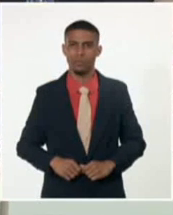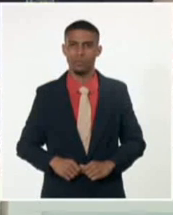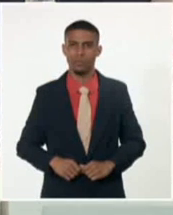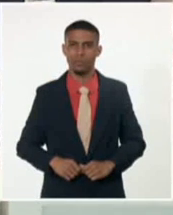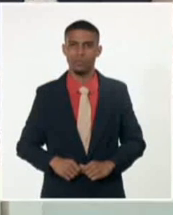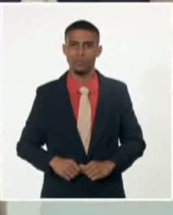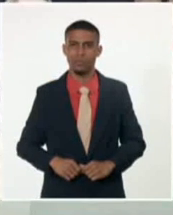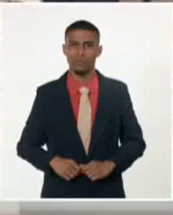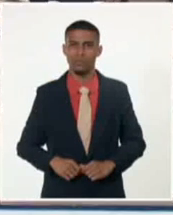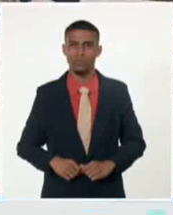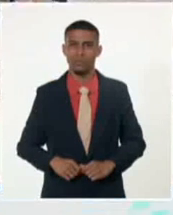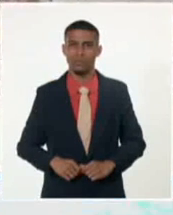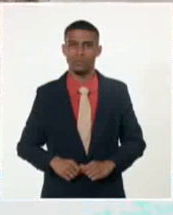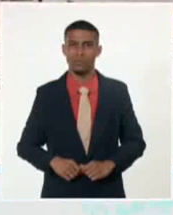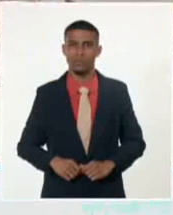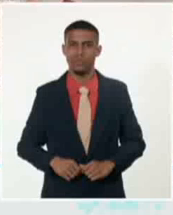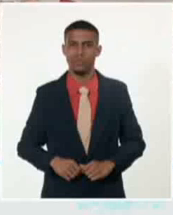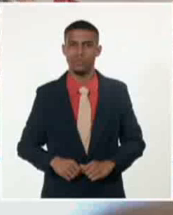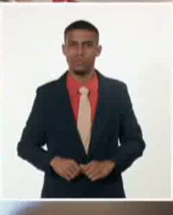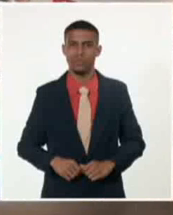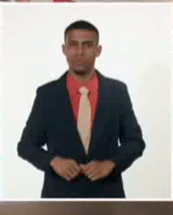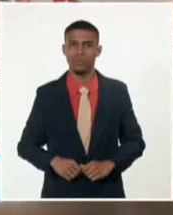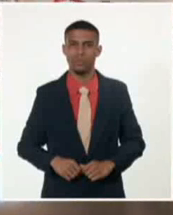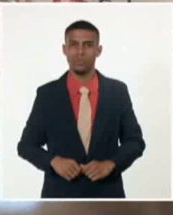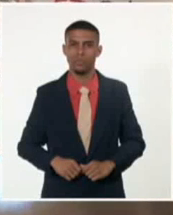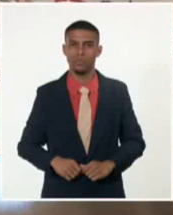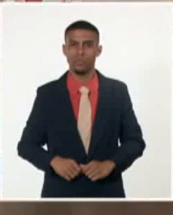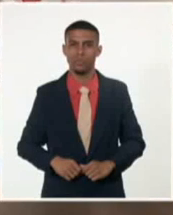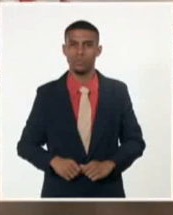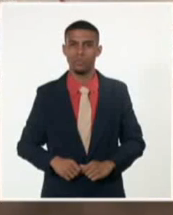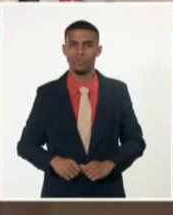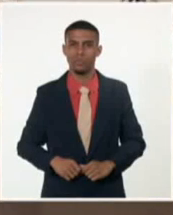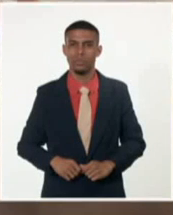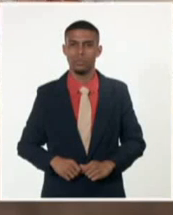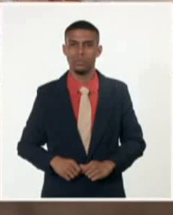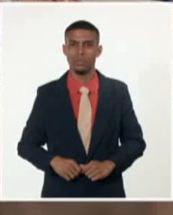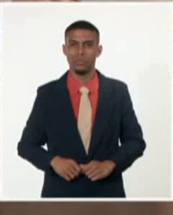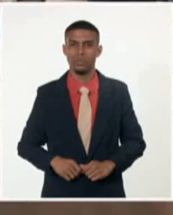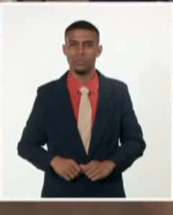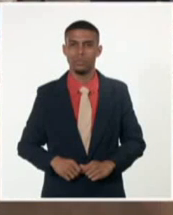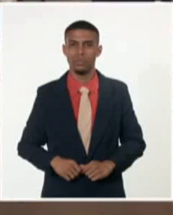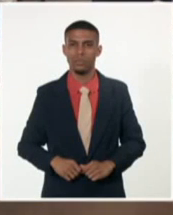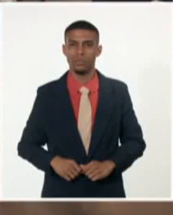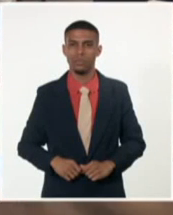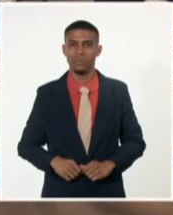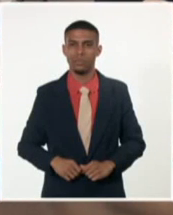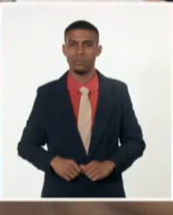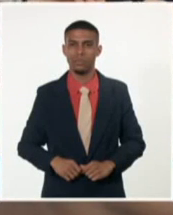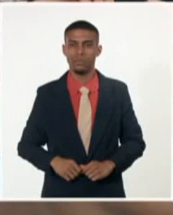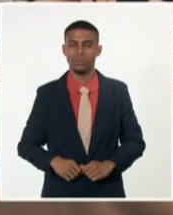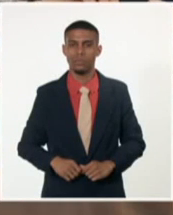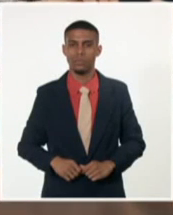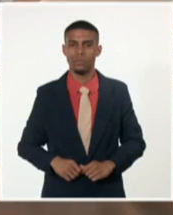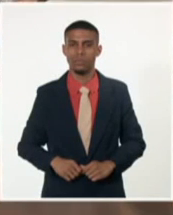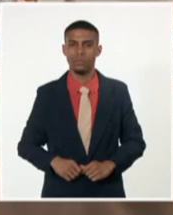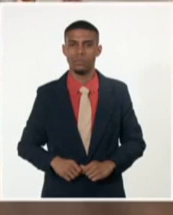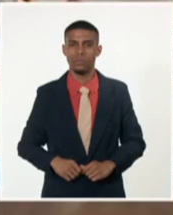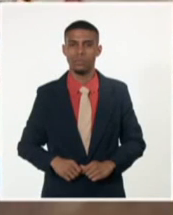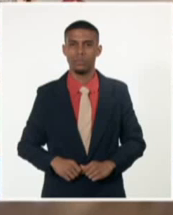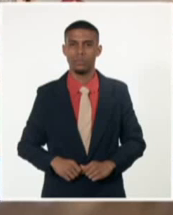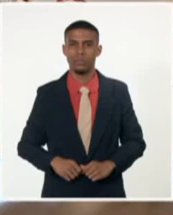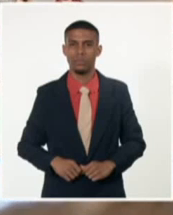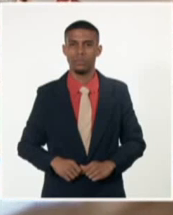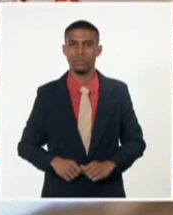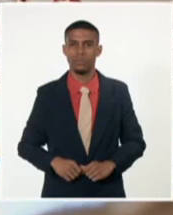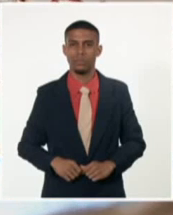française, chef de délégation, Mia Mottley, aussi Gustavo Petro. C'est vraiment un plaisir et je voudrais remercier l'invitation